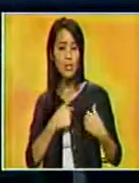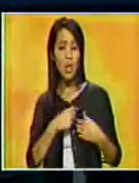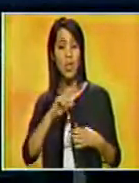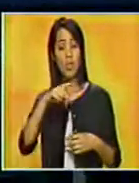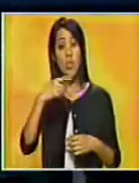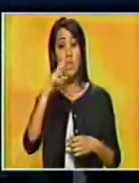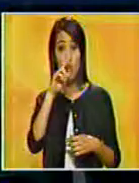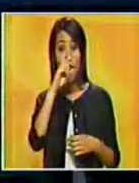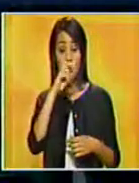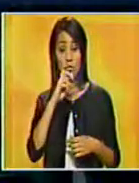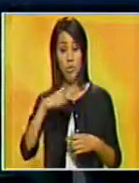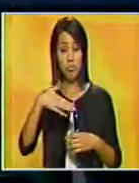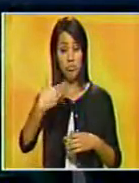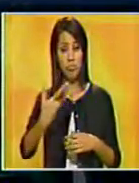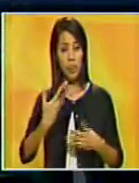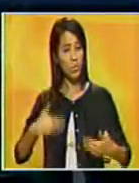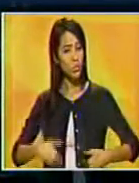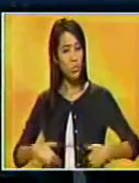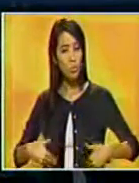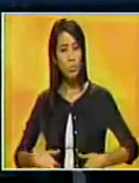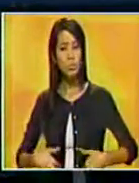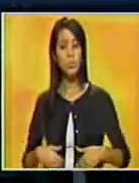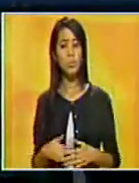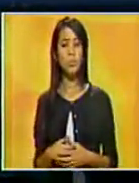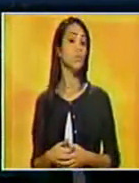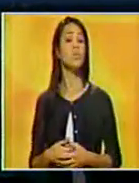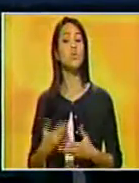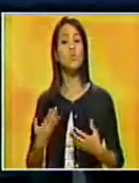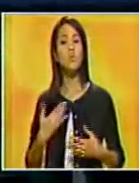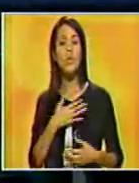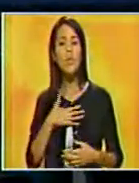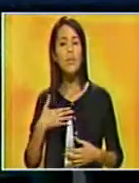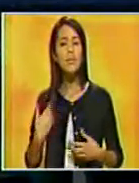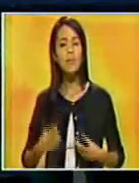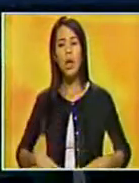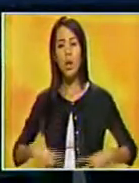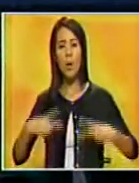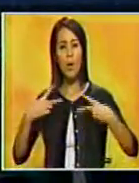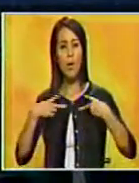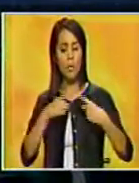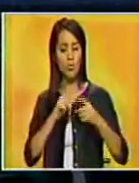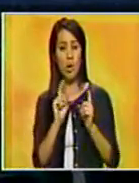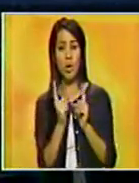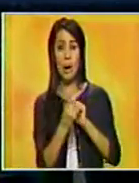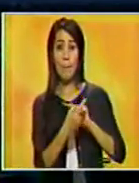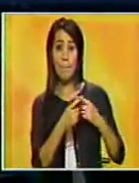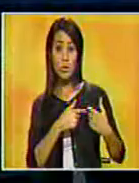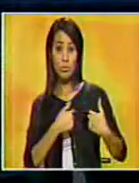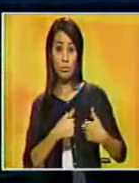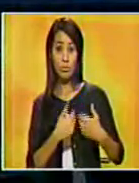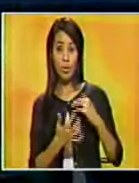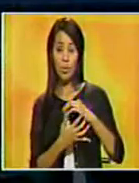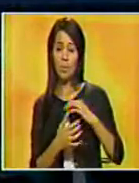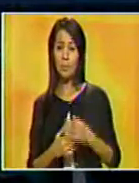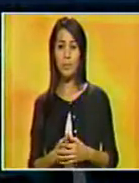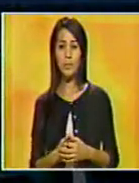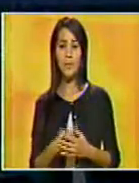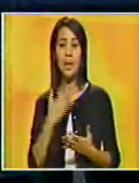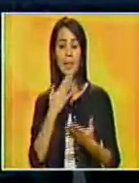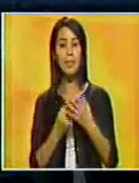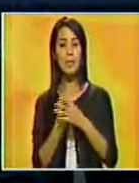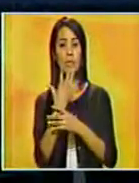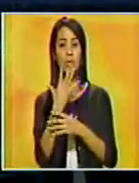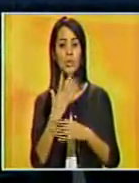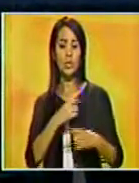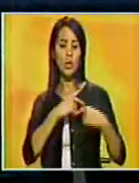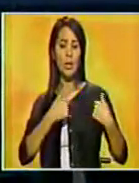después, gracias a su constancia, su lucha, sus ganas de vivir, su válvula aórtica será reemplazada por una mecánica. Gracias a la Fundación